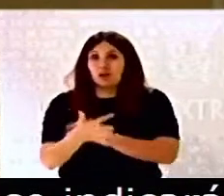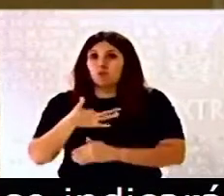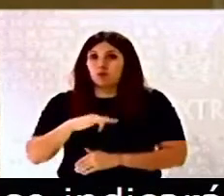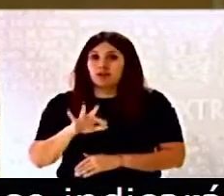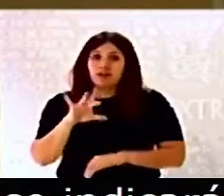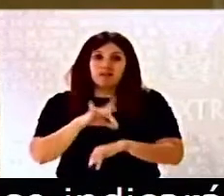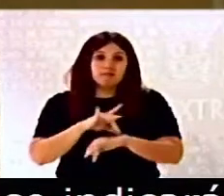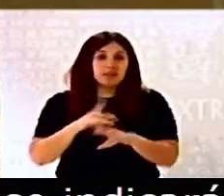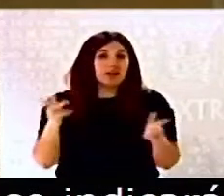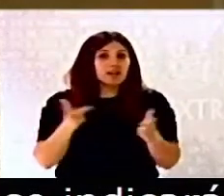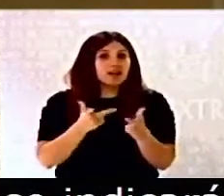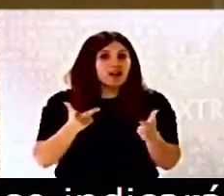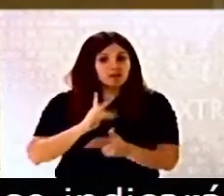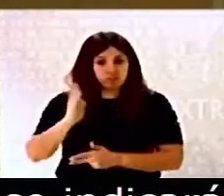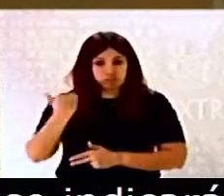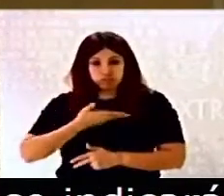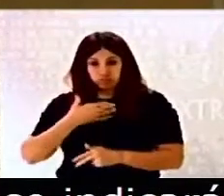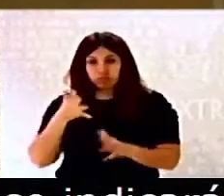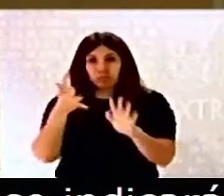va a quedar.